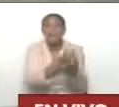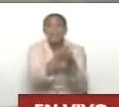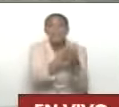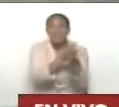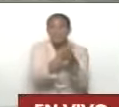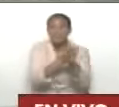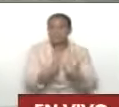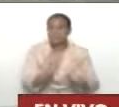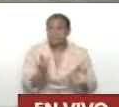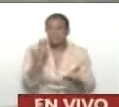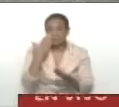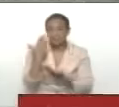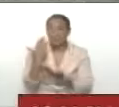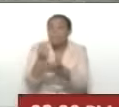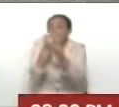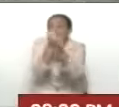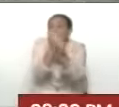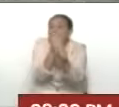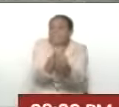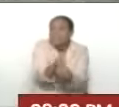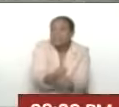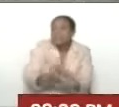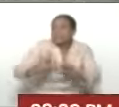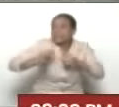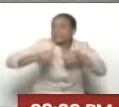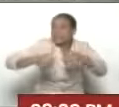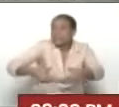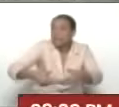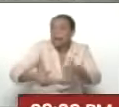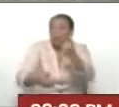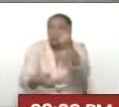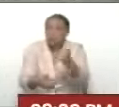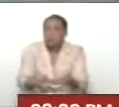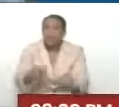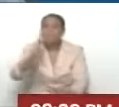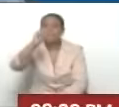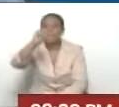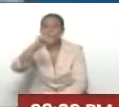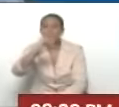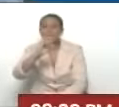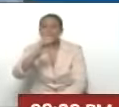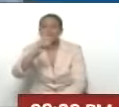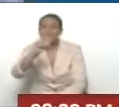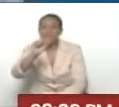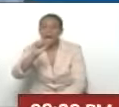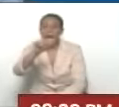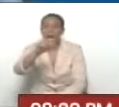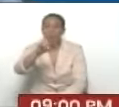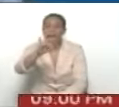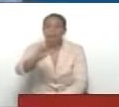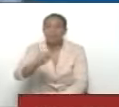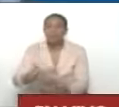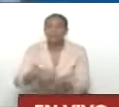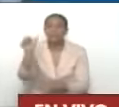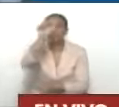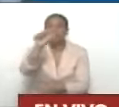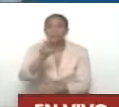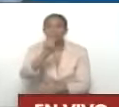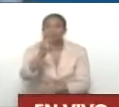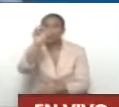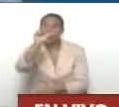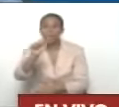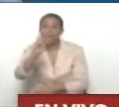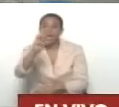emprendimientos. Vamos a empezar por Midali Susana Ibarra Barreto, ¿verdad?